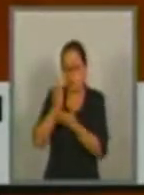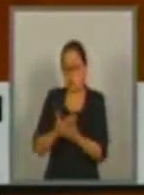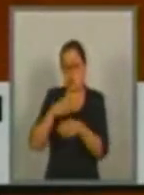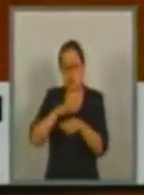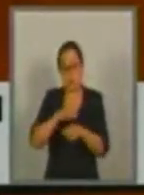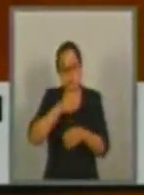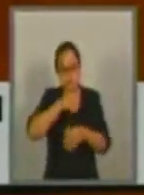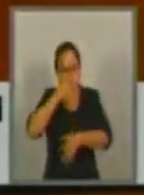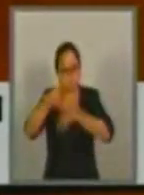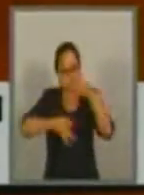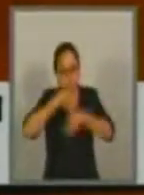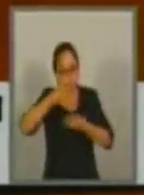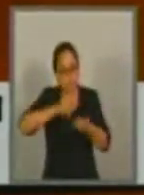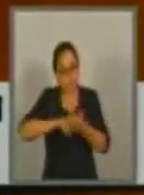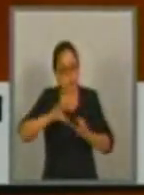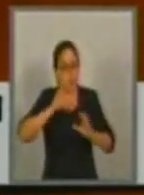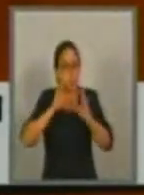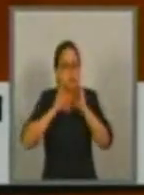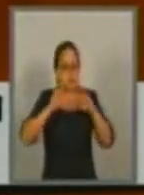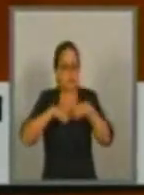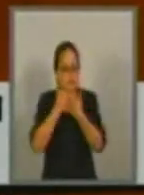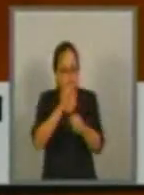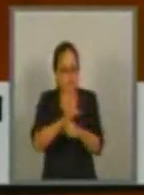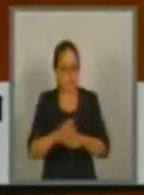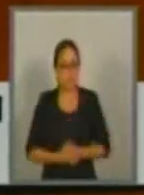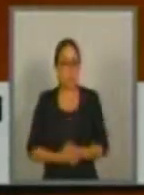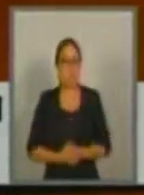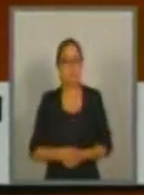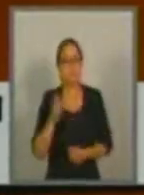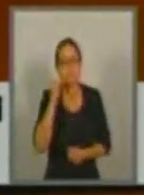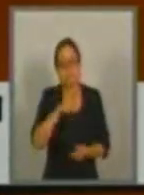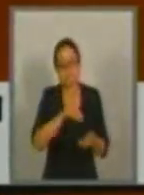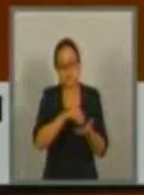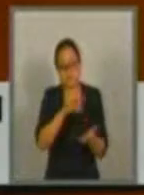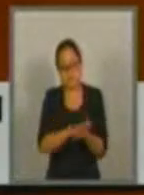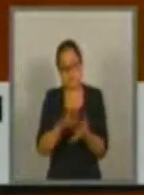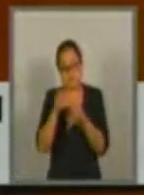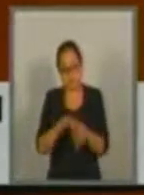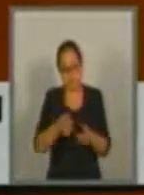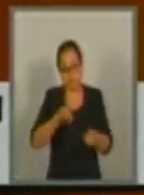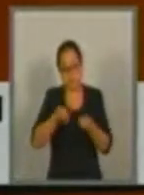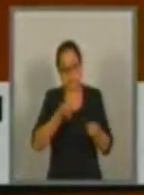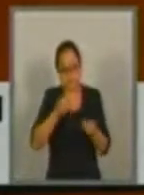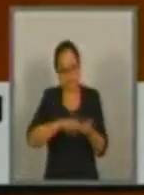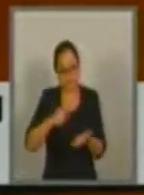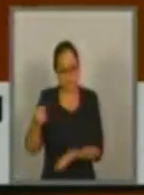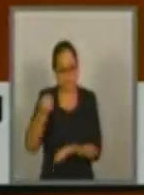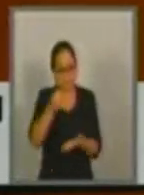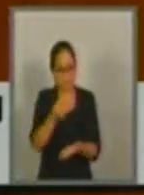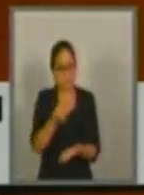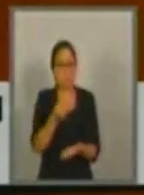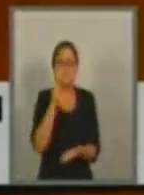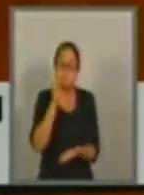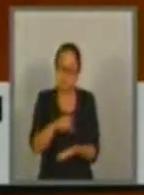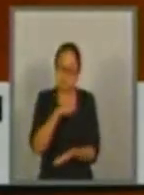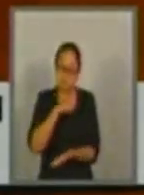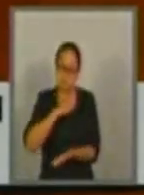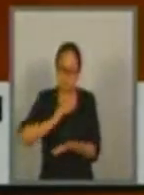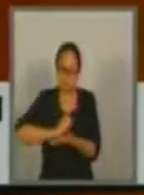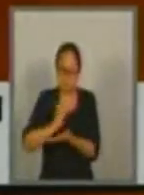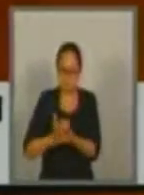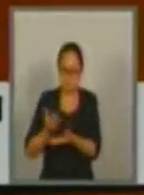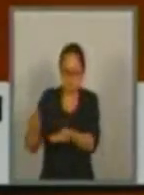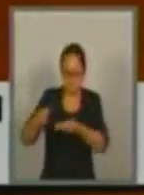de campañas de comunicación social. Se establece con esto también un control presupuestario. Las contrataciones de